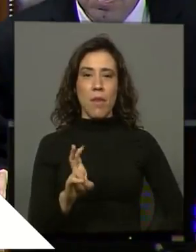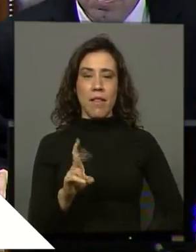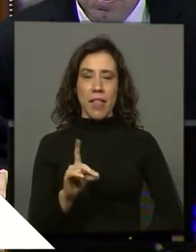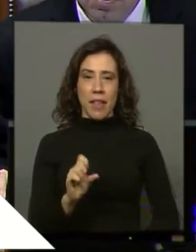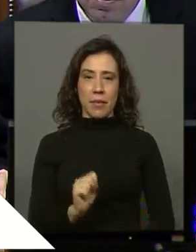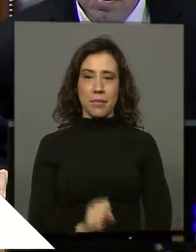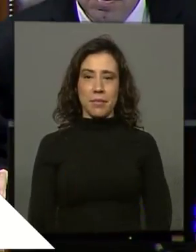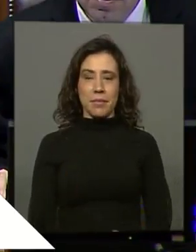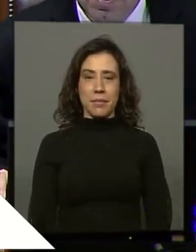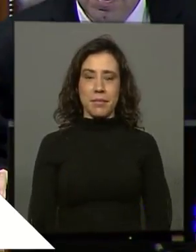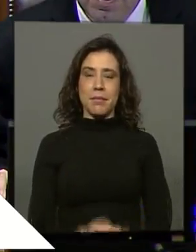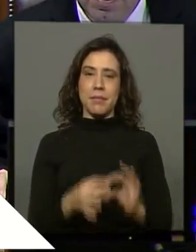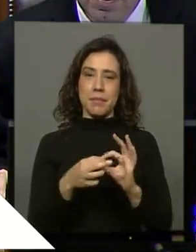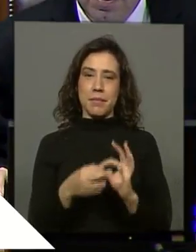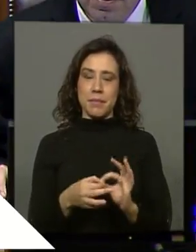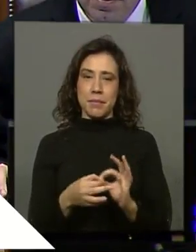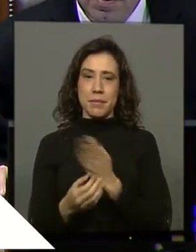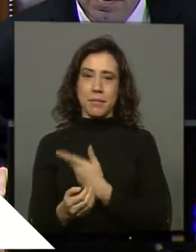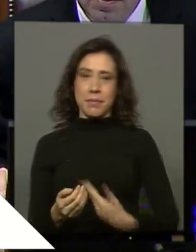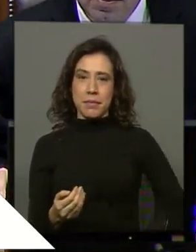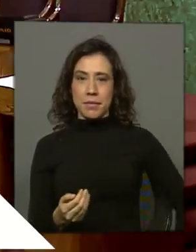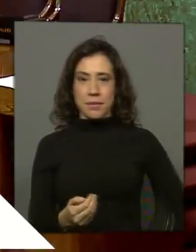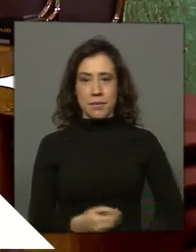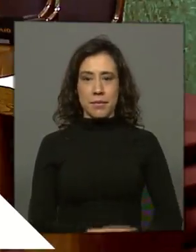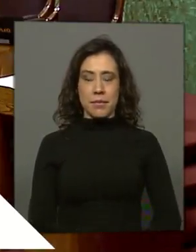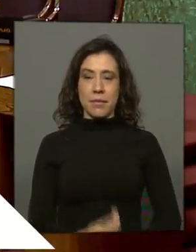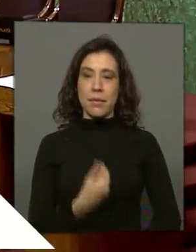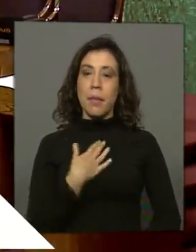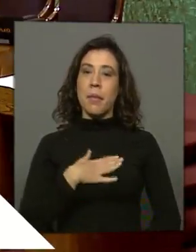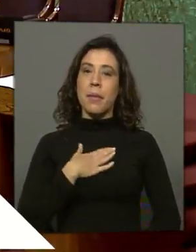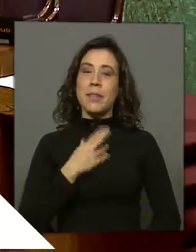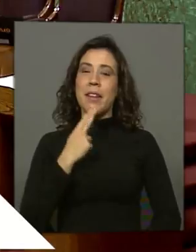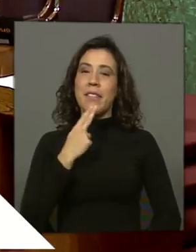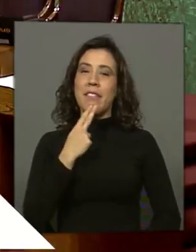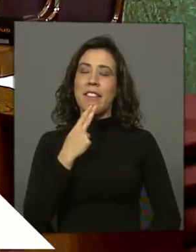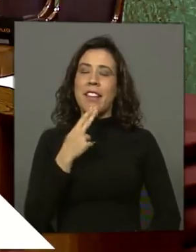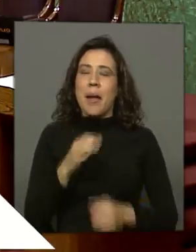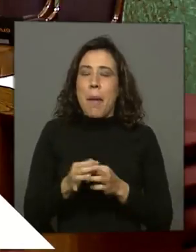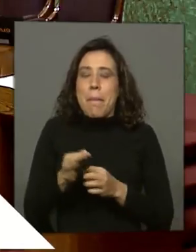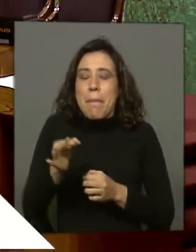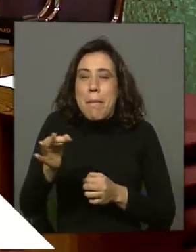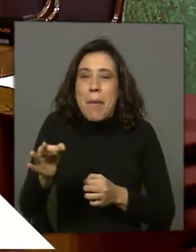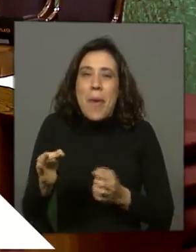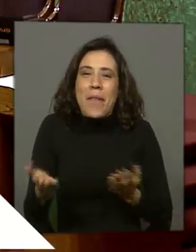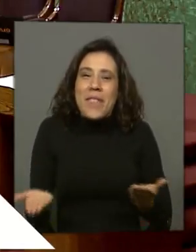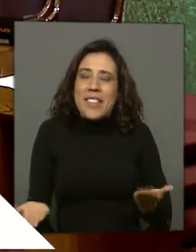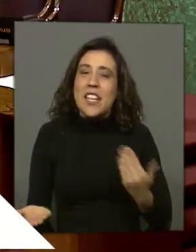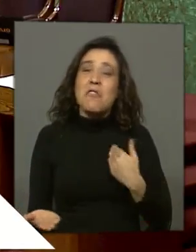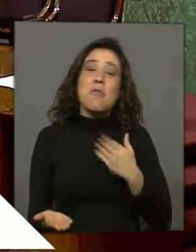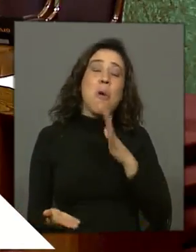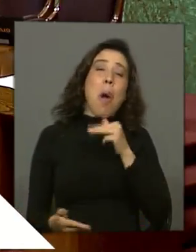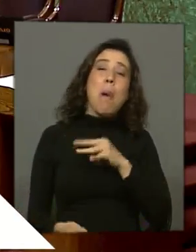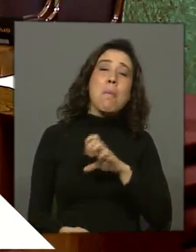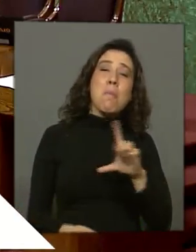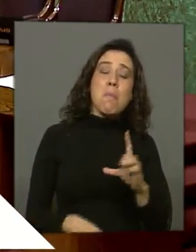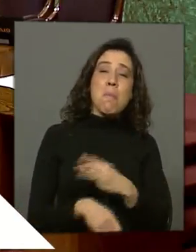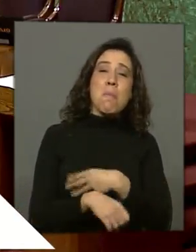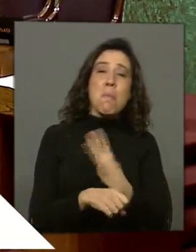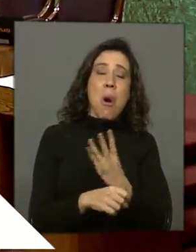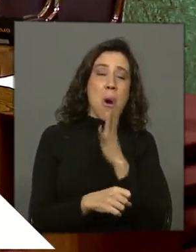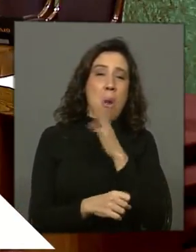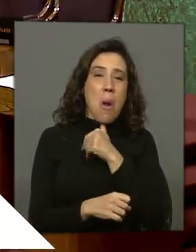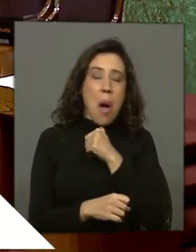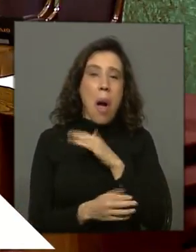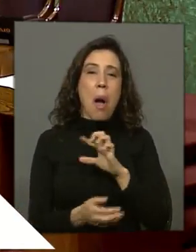muchas gracias presidente yo por eso me gusta vivir en provincia yo no tengo mall ni en Pichidegua